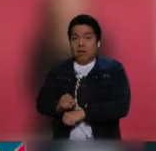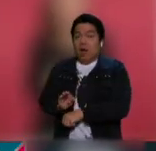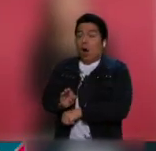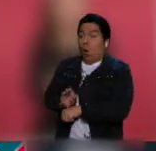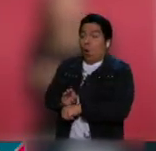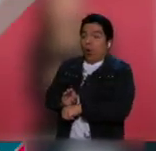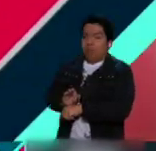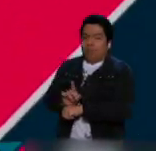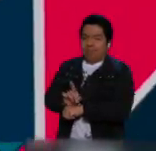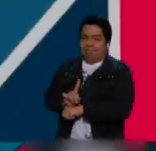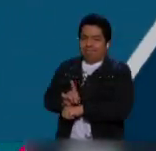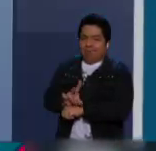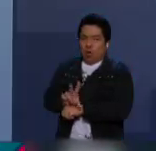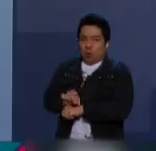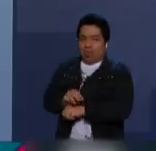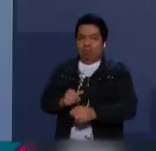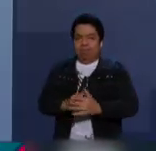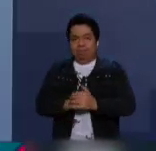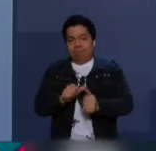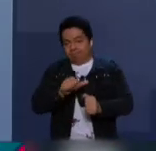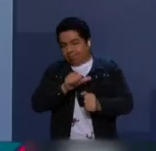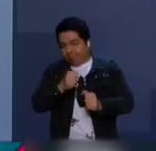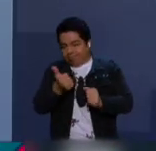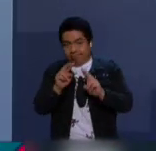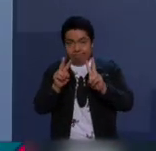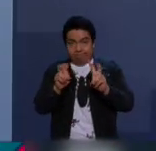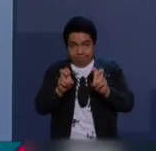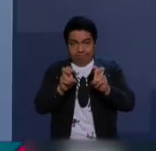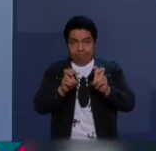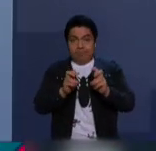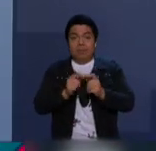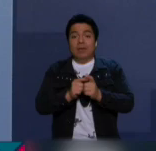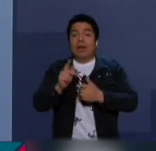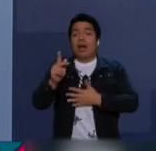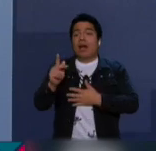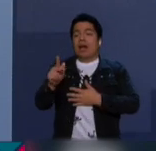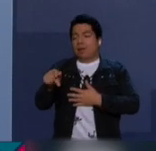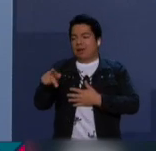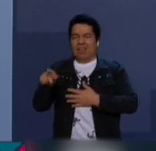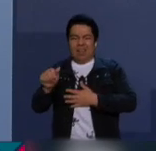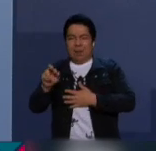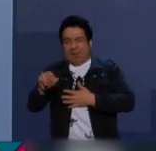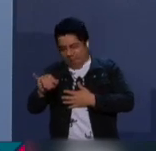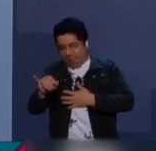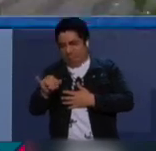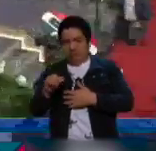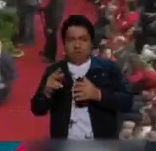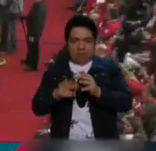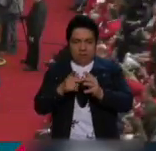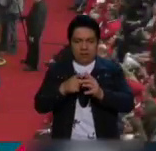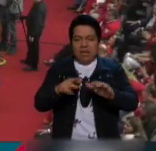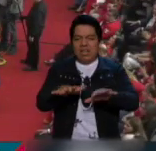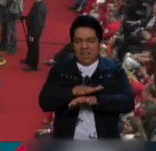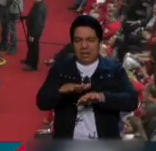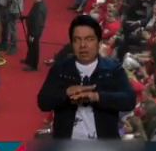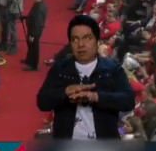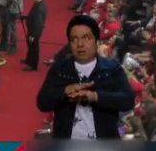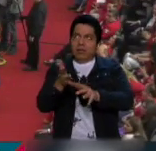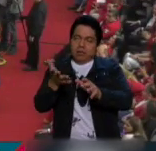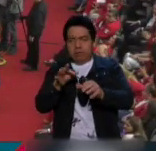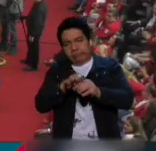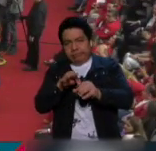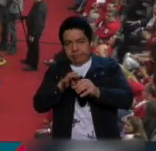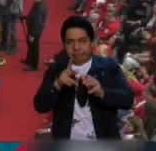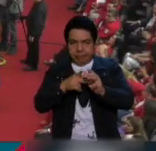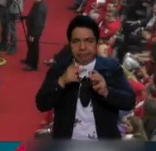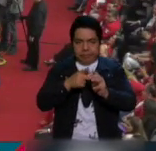nadie. Y miren, otros temas, este domingo el Partido Revolucionario Institucional tuvo un proceso de renovación. Bueno, de reelección, porque como